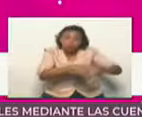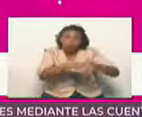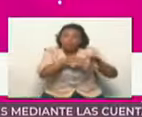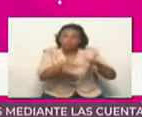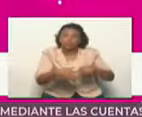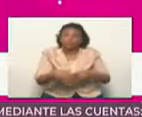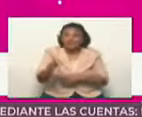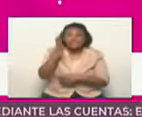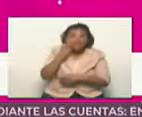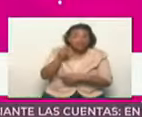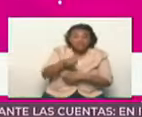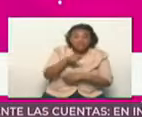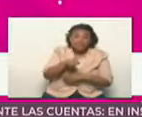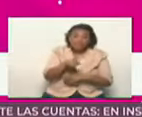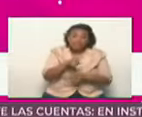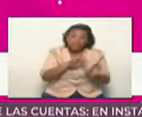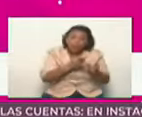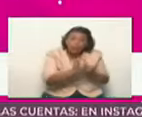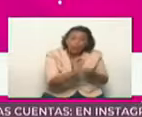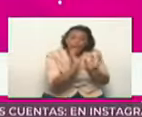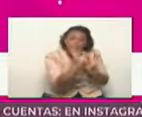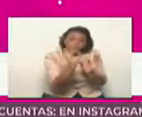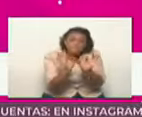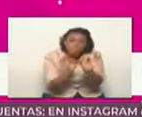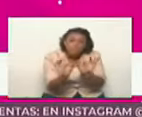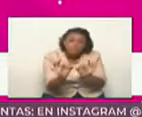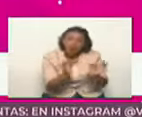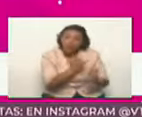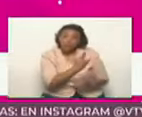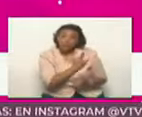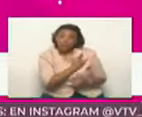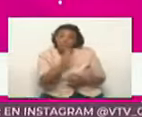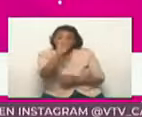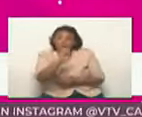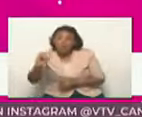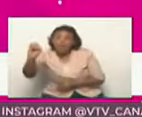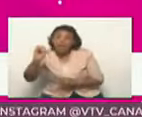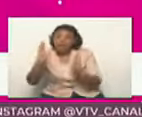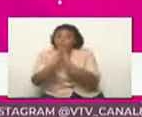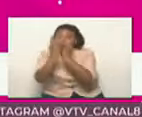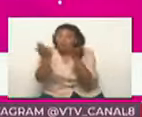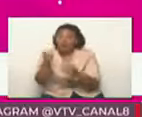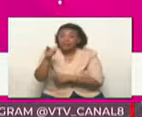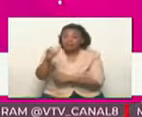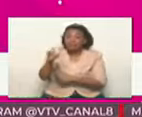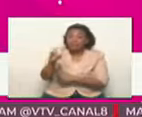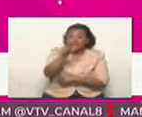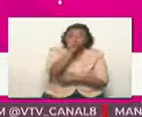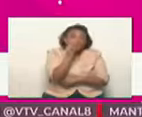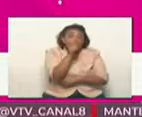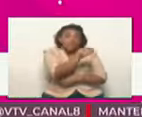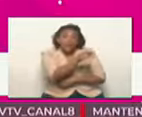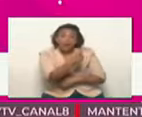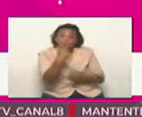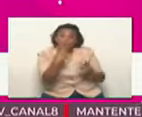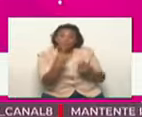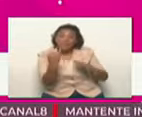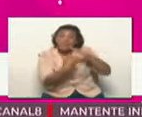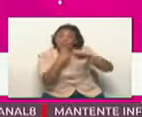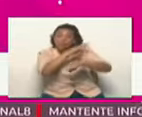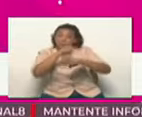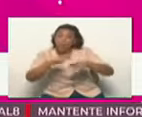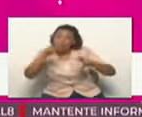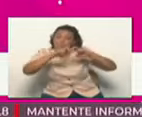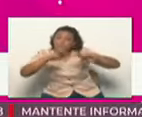esta experiencia, presidente, se acompañó también a la Universidad de Oriente, a los científicos y científicas que nos acompañan y al Instituto Venezolano de